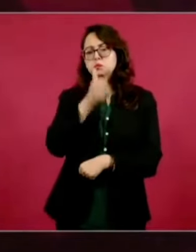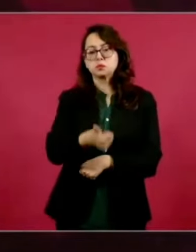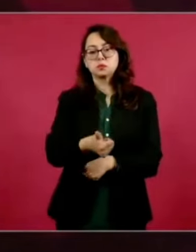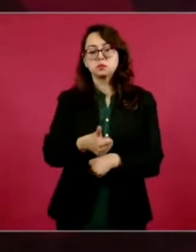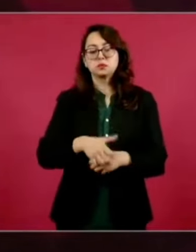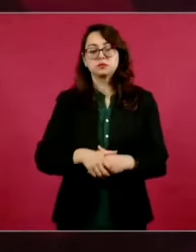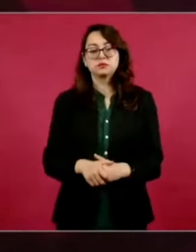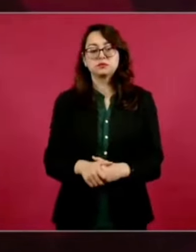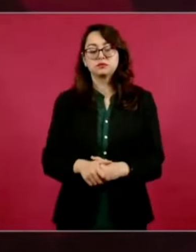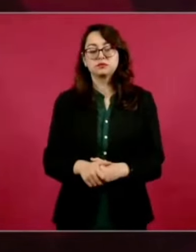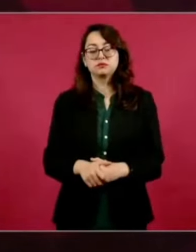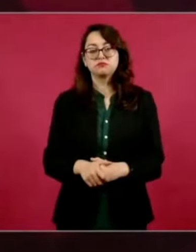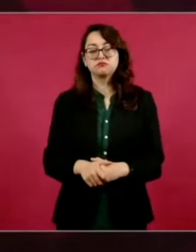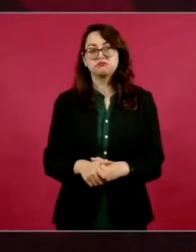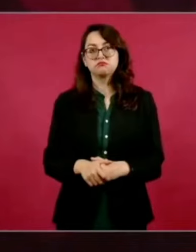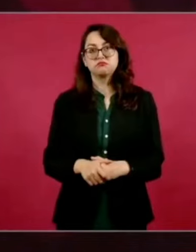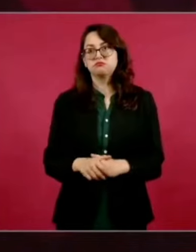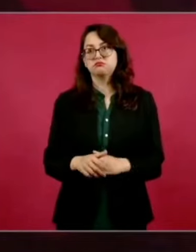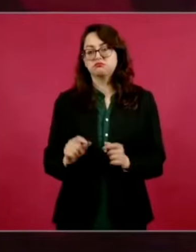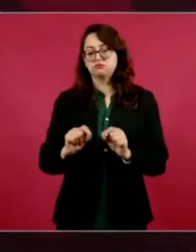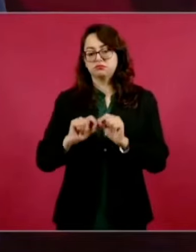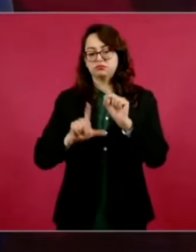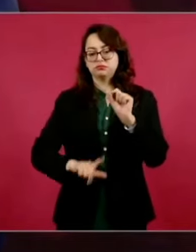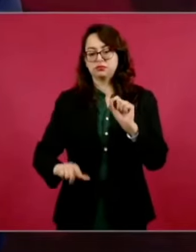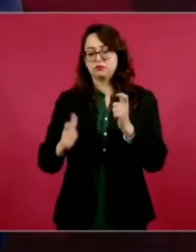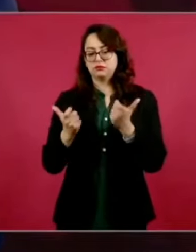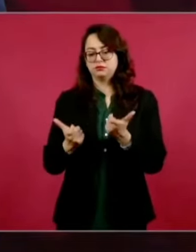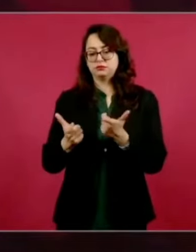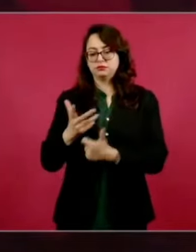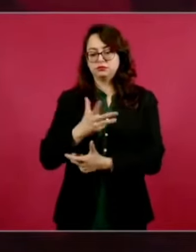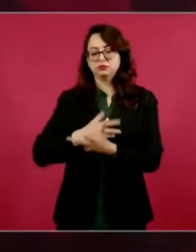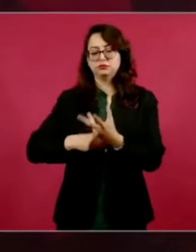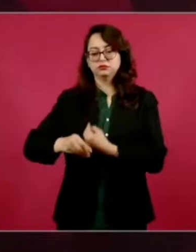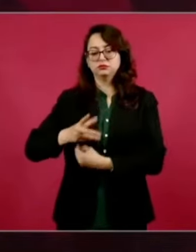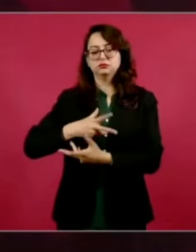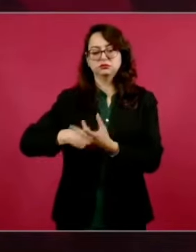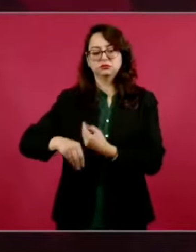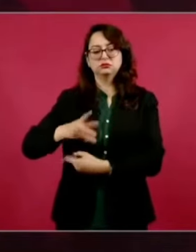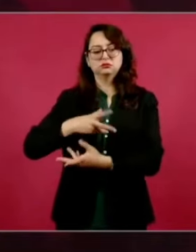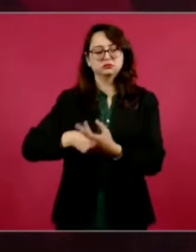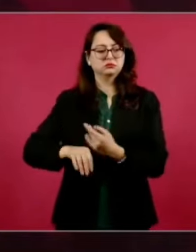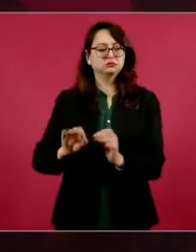a lo mejor afectaría a los accionistas,